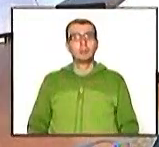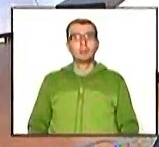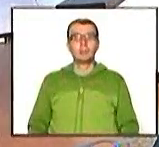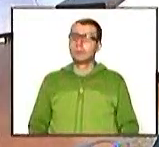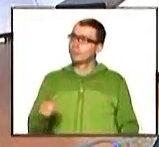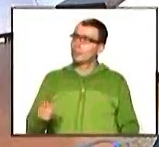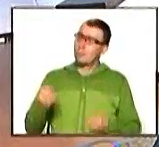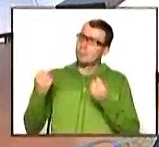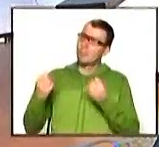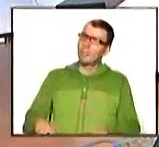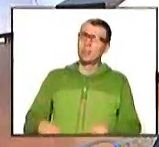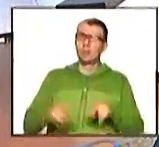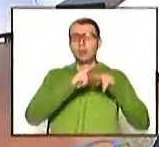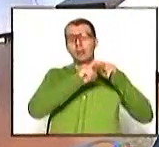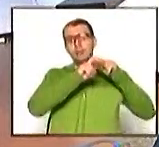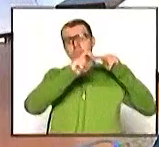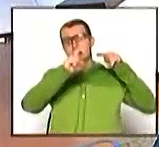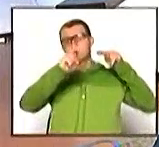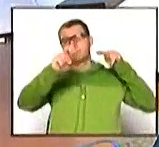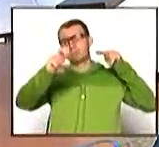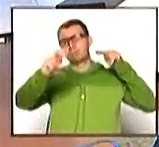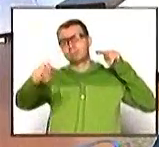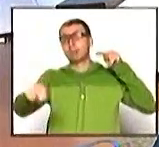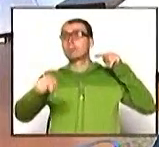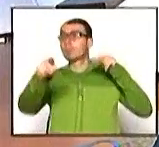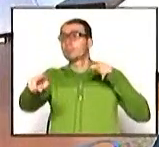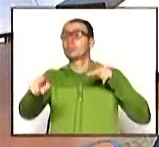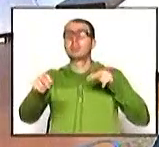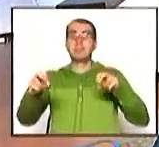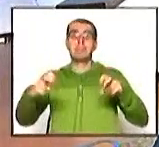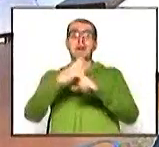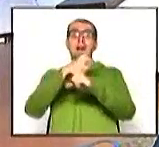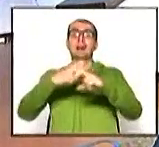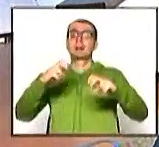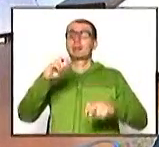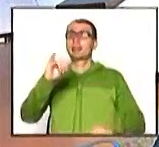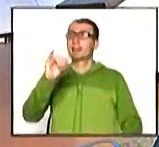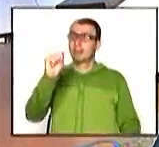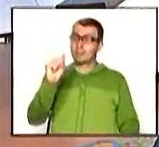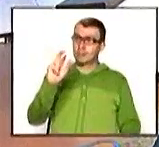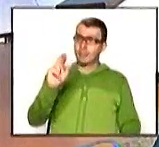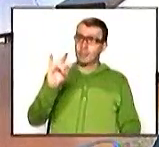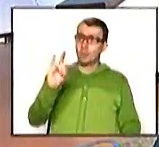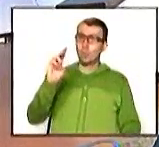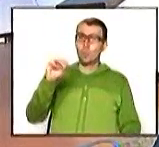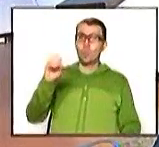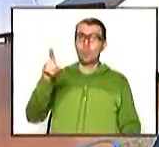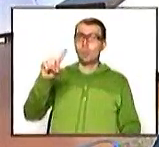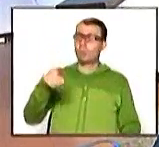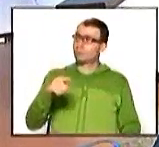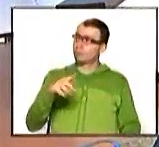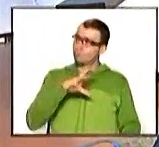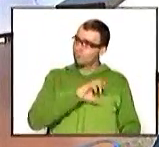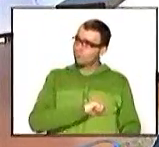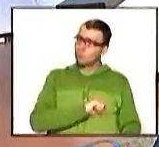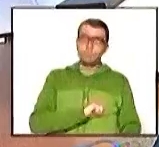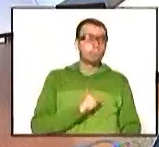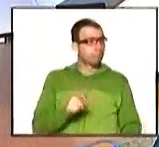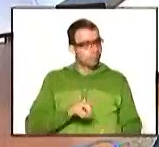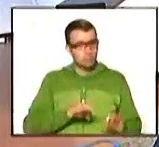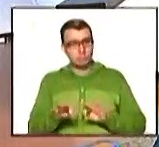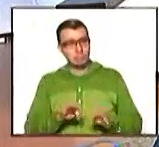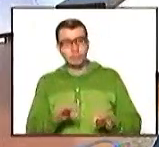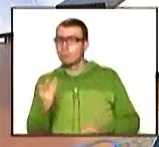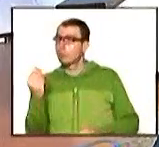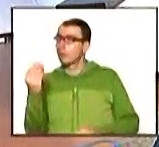vía para subir a los Yarumos. Ah, sí. Esa es una de las cosas, pues, que uno nos explica, la plata que botan